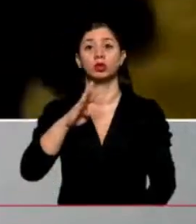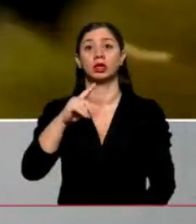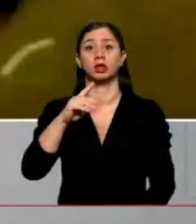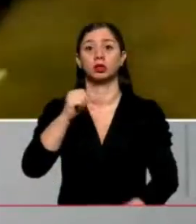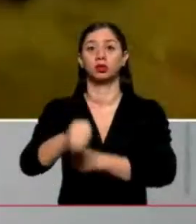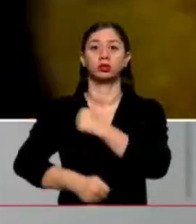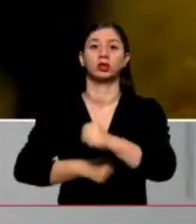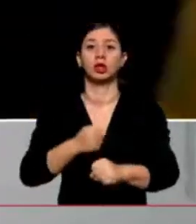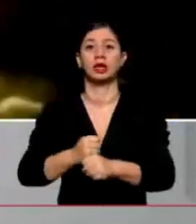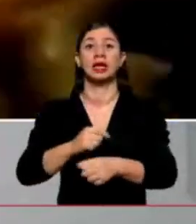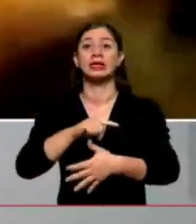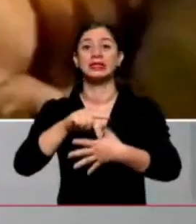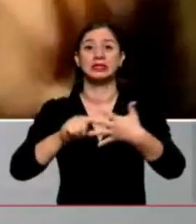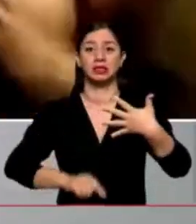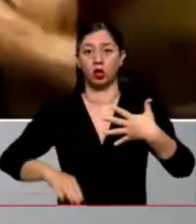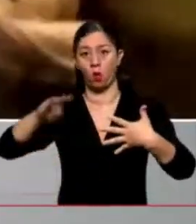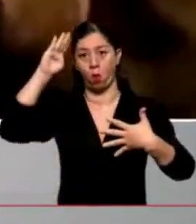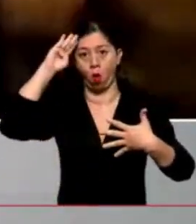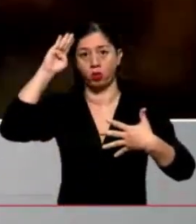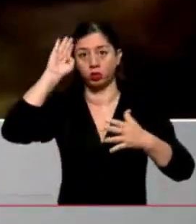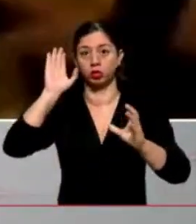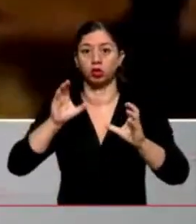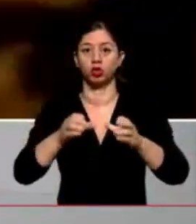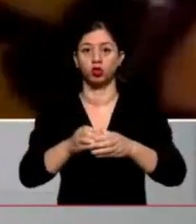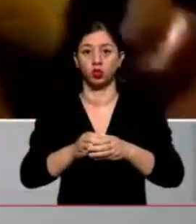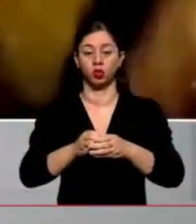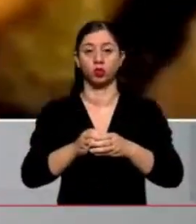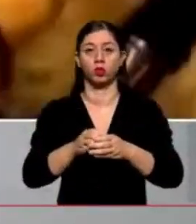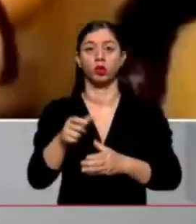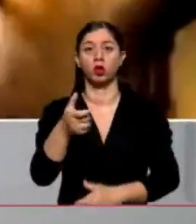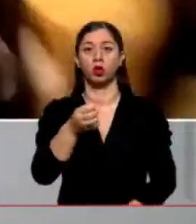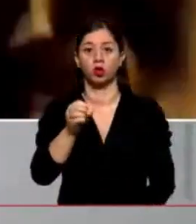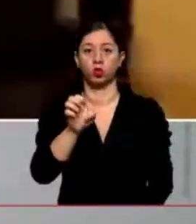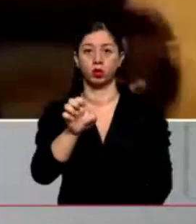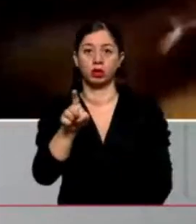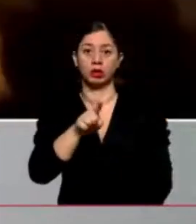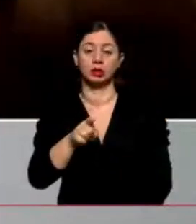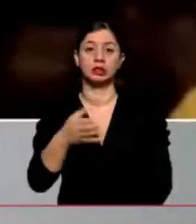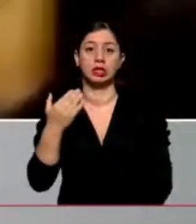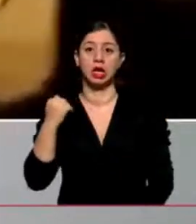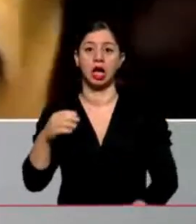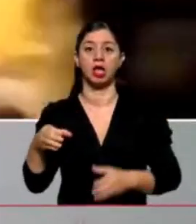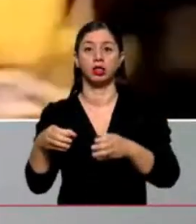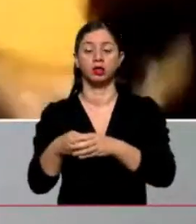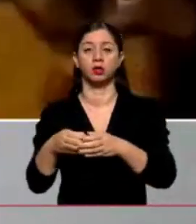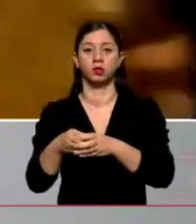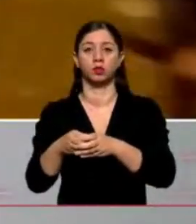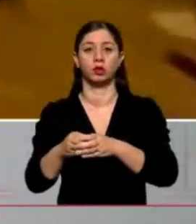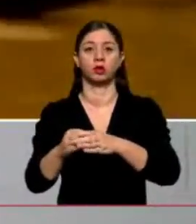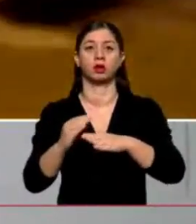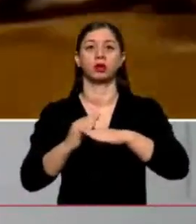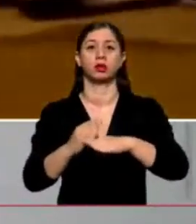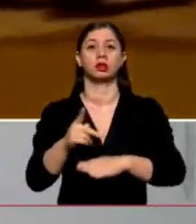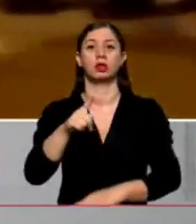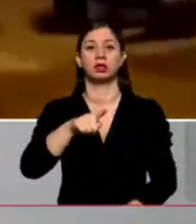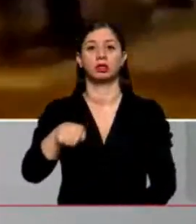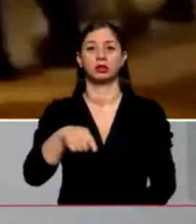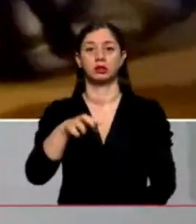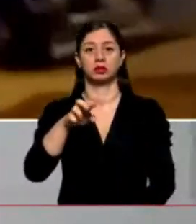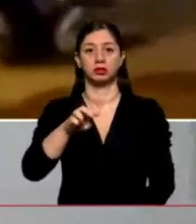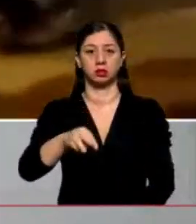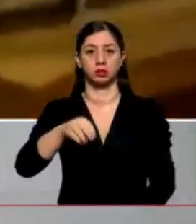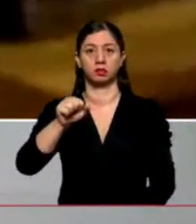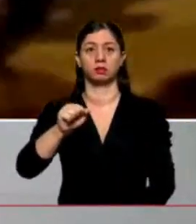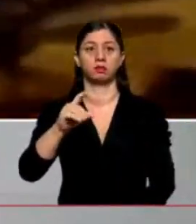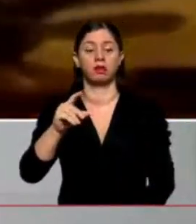años a 5 policías del Grupo de Operaciones Especiales GOES y del antiguo Escuadrón Móvil Antidisturbios ESMAD por la